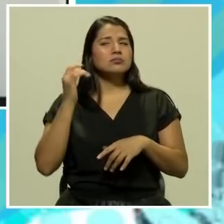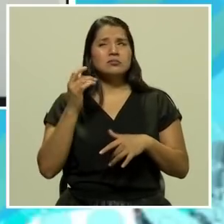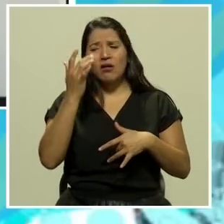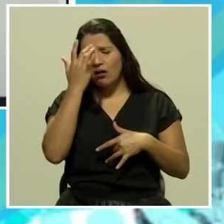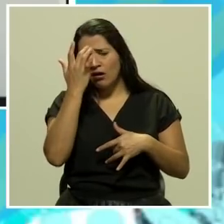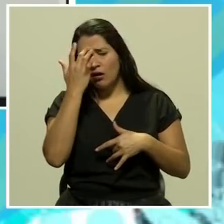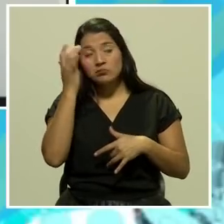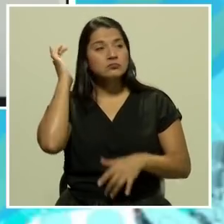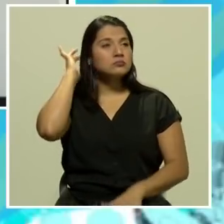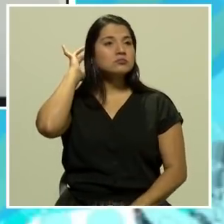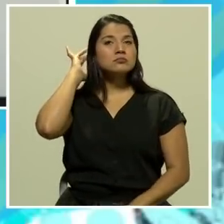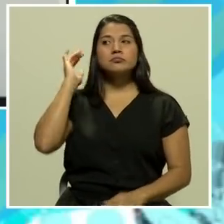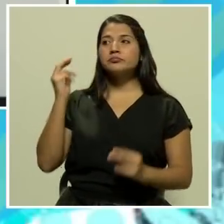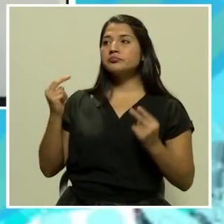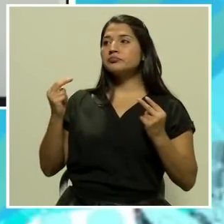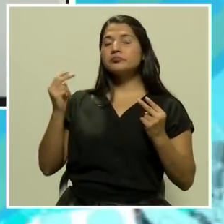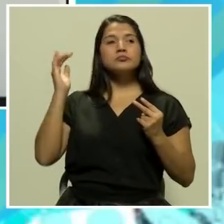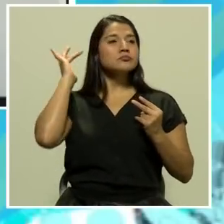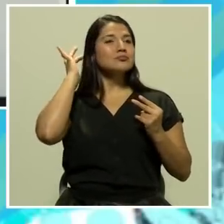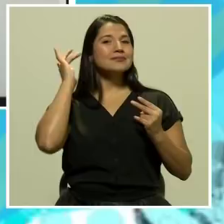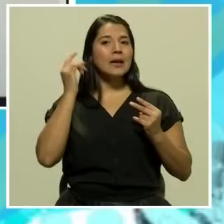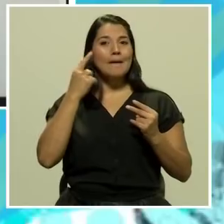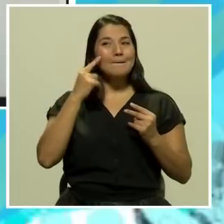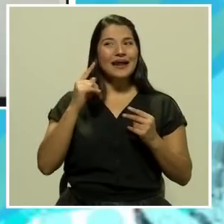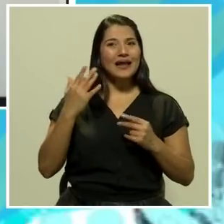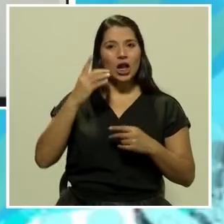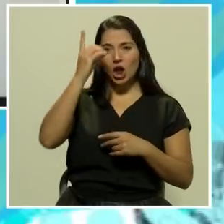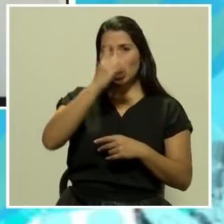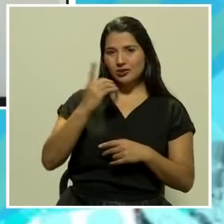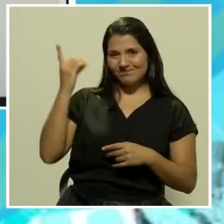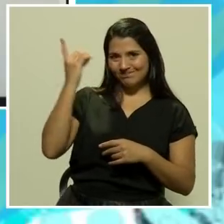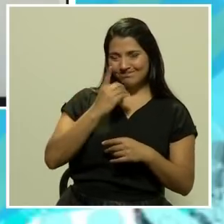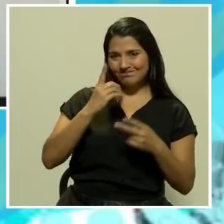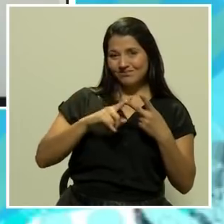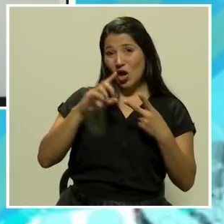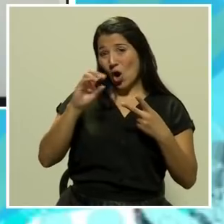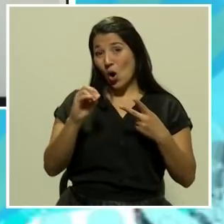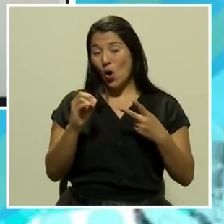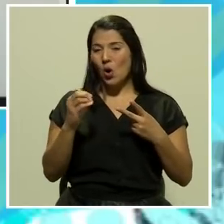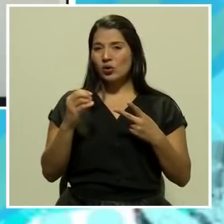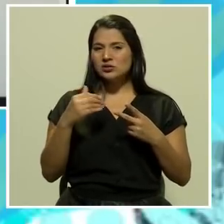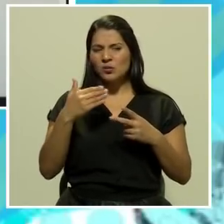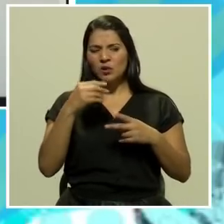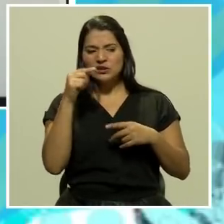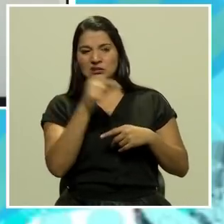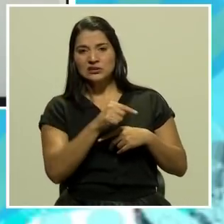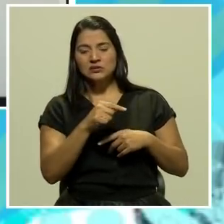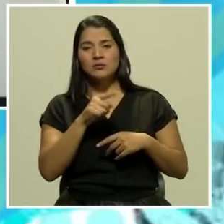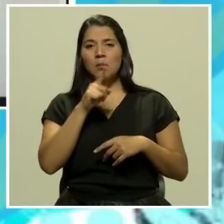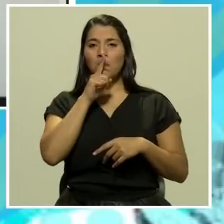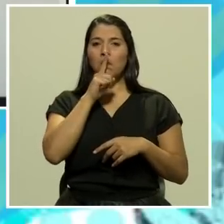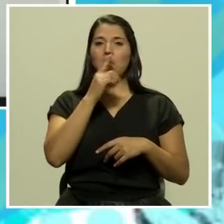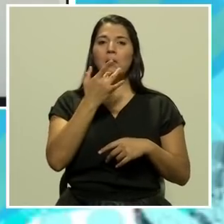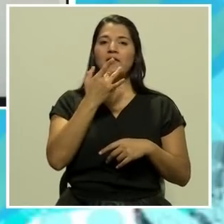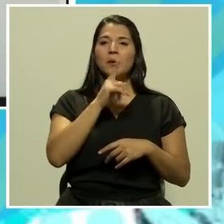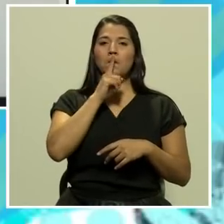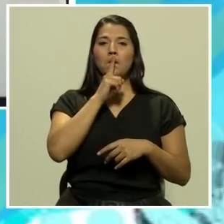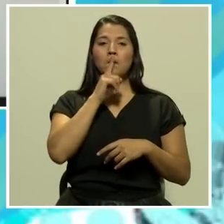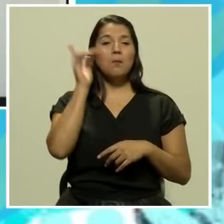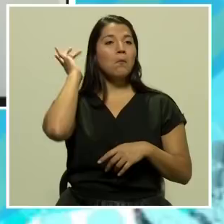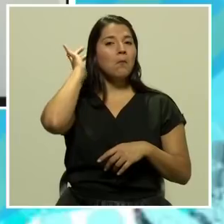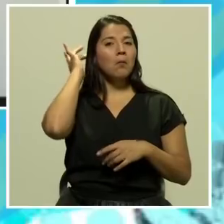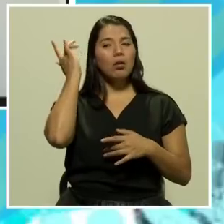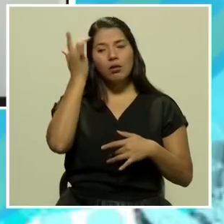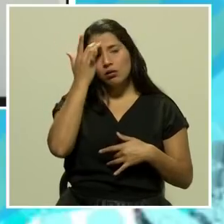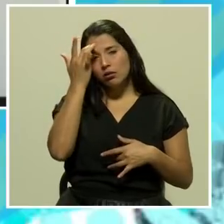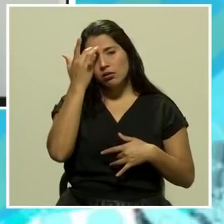a ser, digamos, discriminado o por el temor de ser fiscalizado. Entonces tenemos, como te decía,